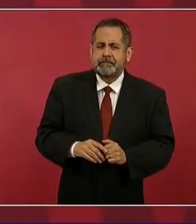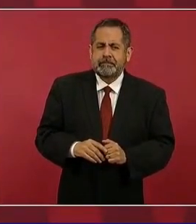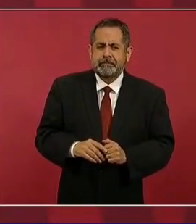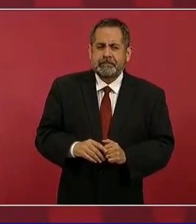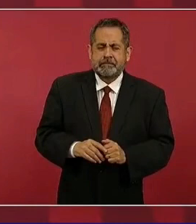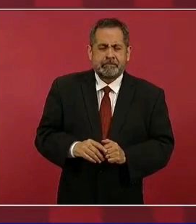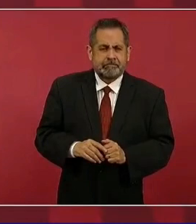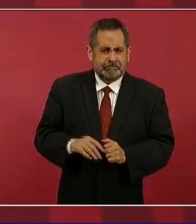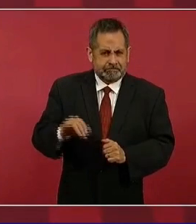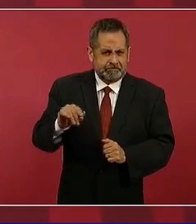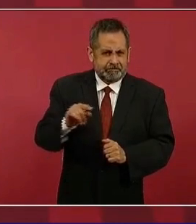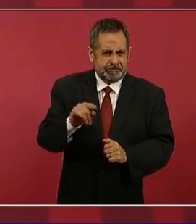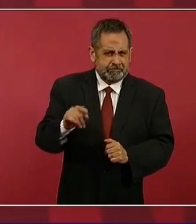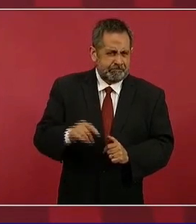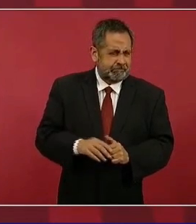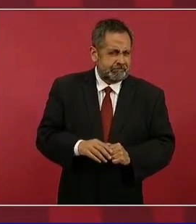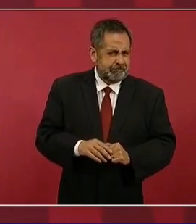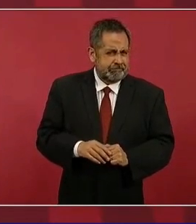sí.